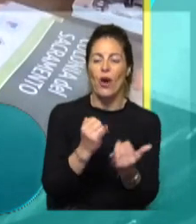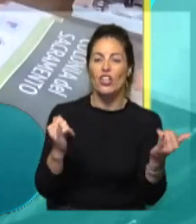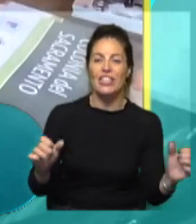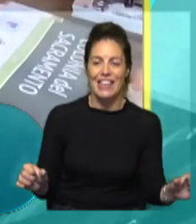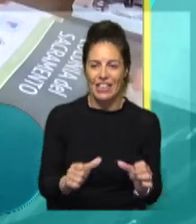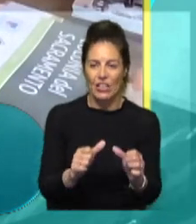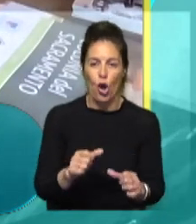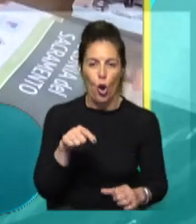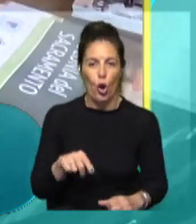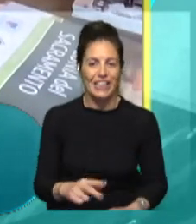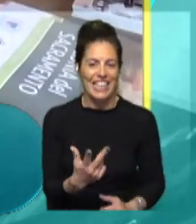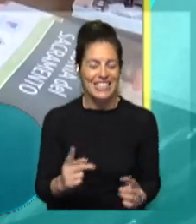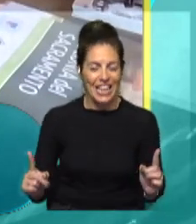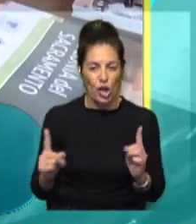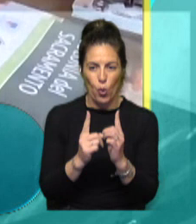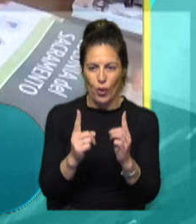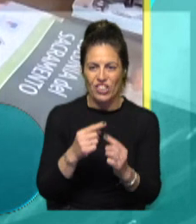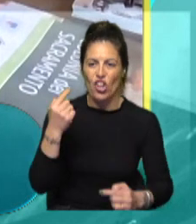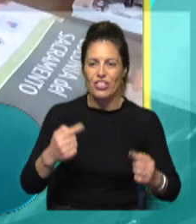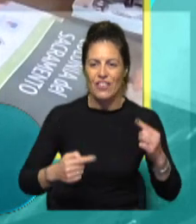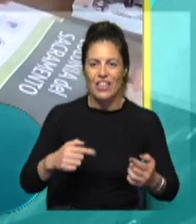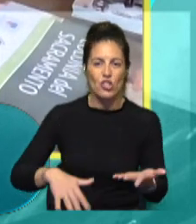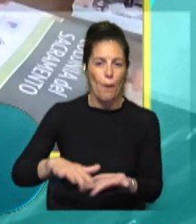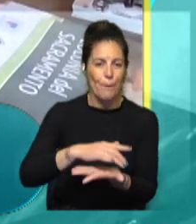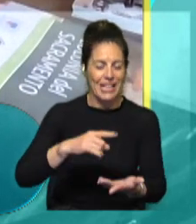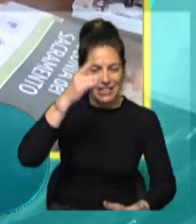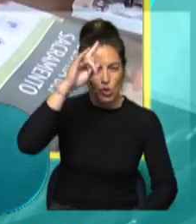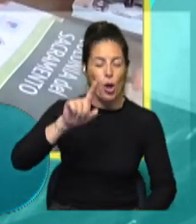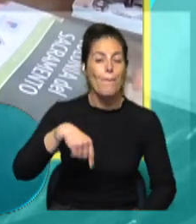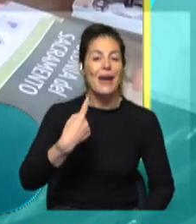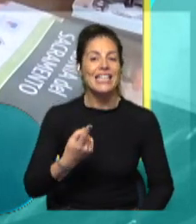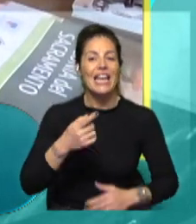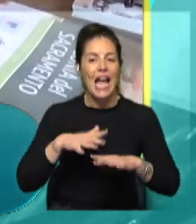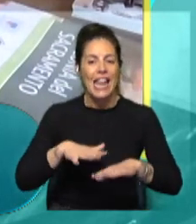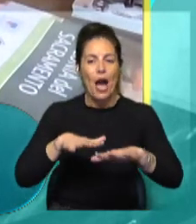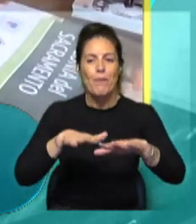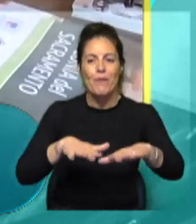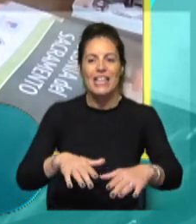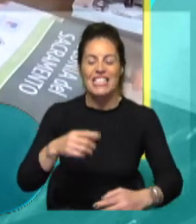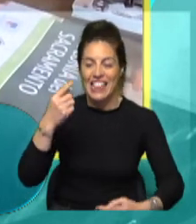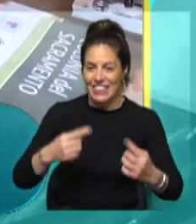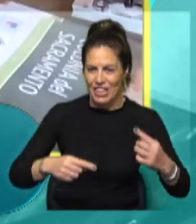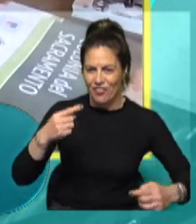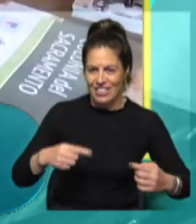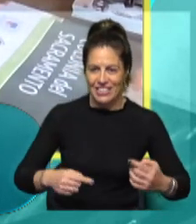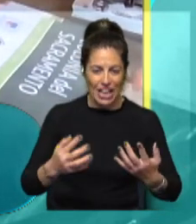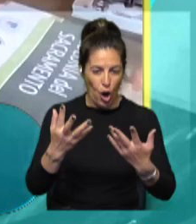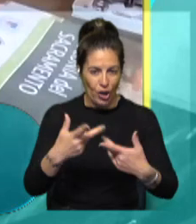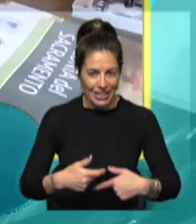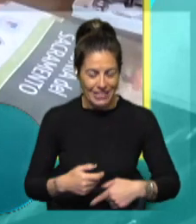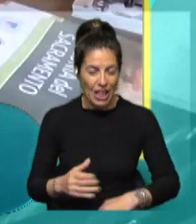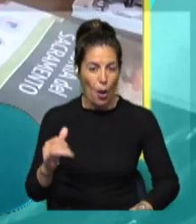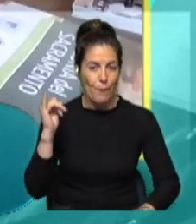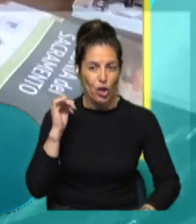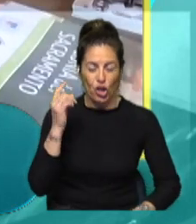con el tercer encuentro diverso en Plaza de Toros, mañana tenemos la gran marcha de la diversidad, organizada por Colonia Diversa,